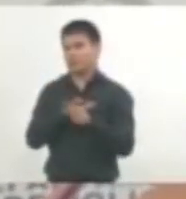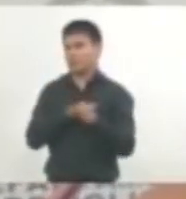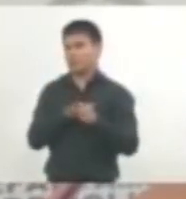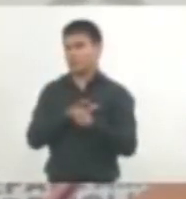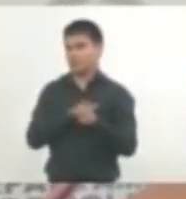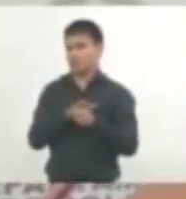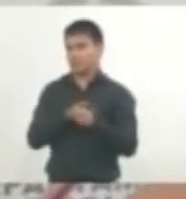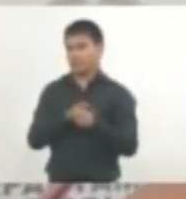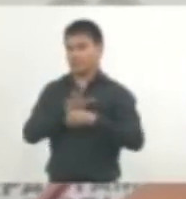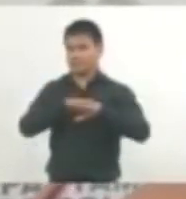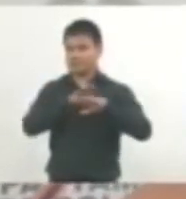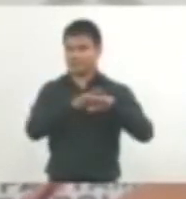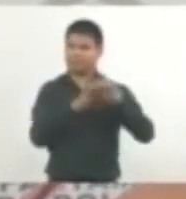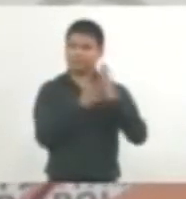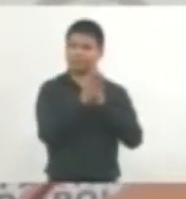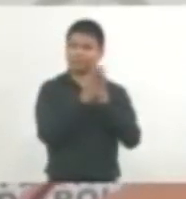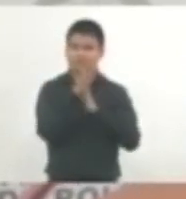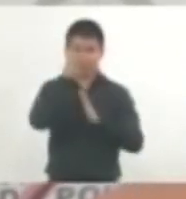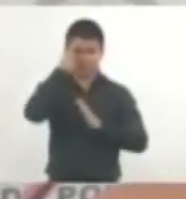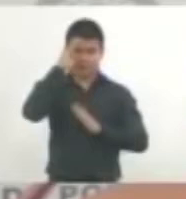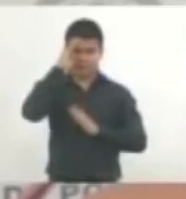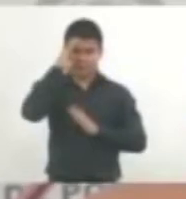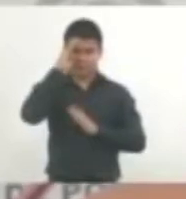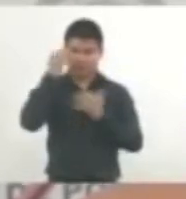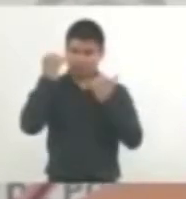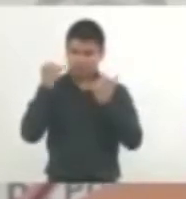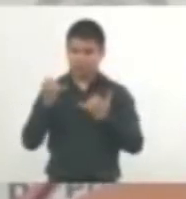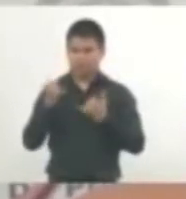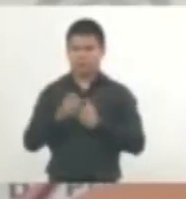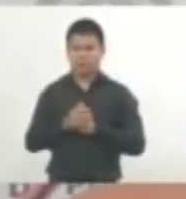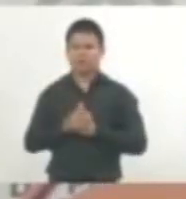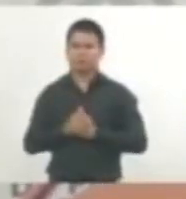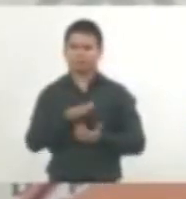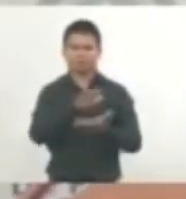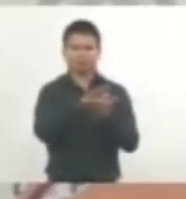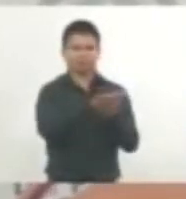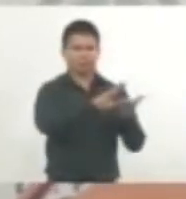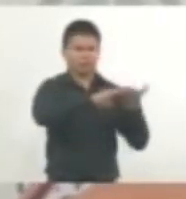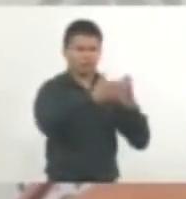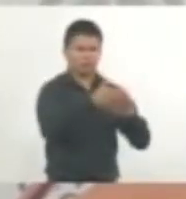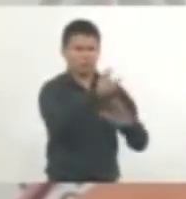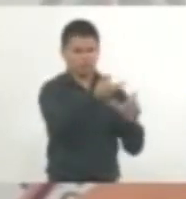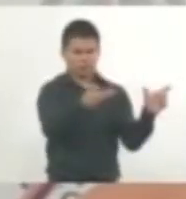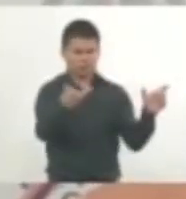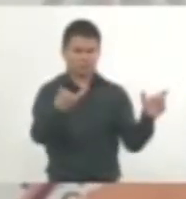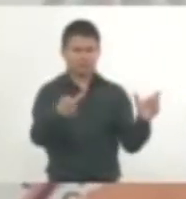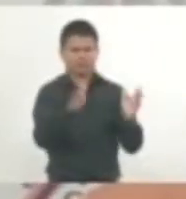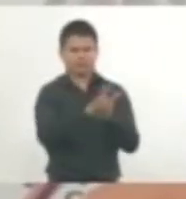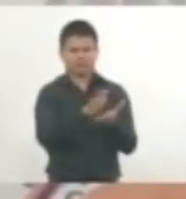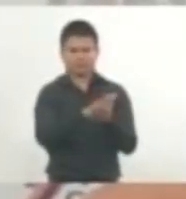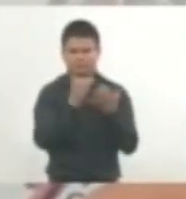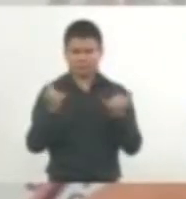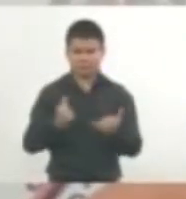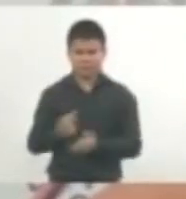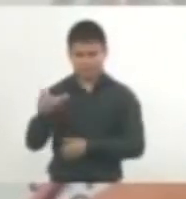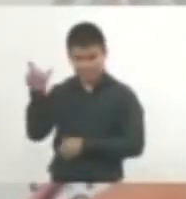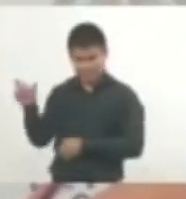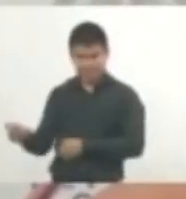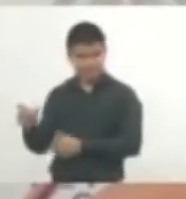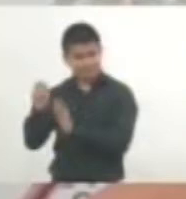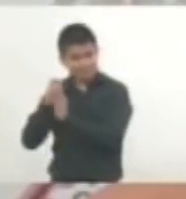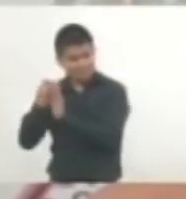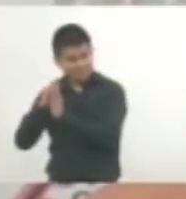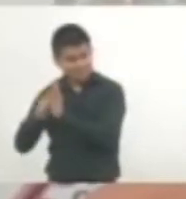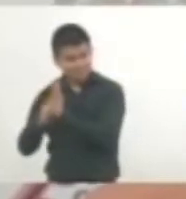que mencionar. En este momento la policía da un parte de tranquilidad en el sentido de que el que escribe